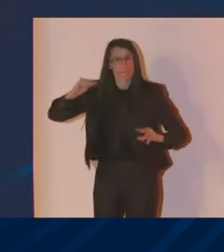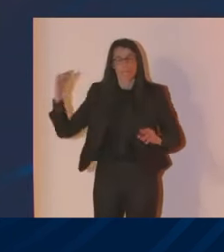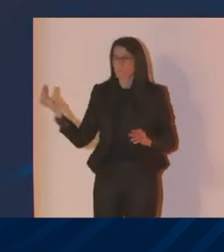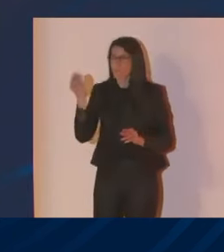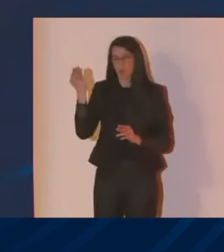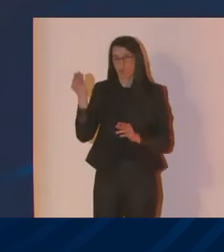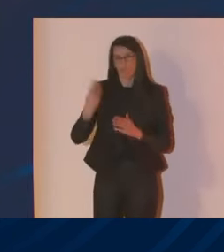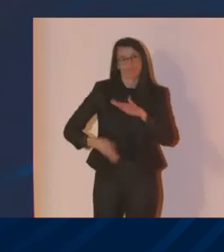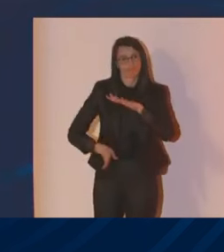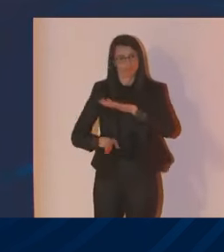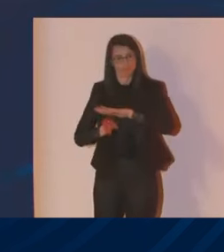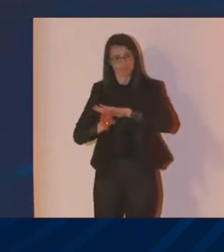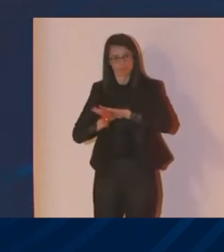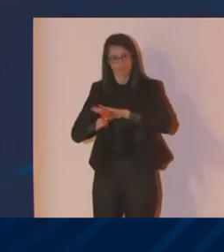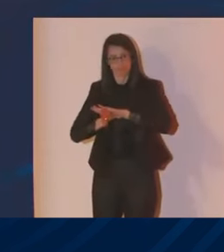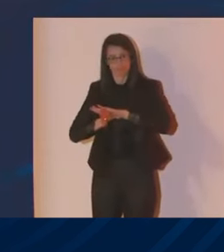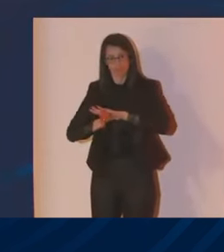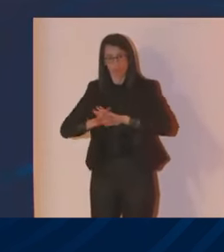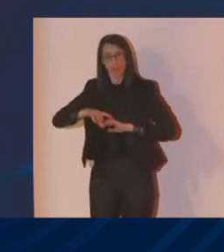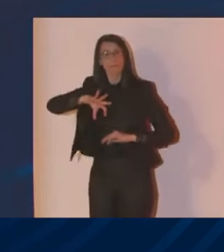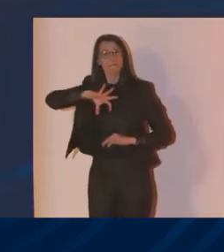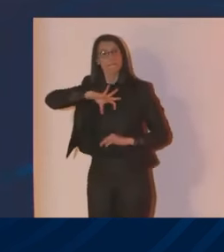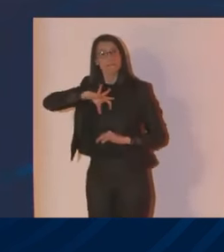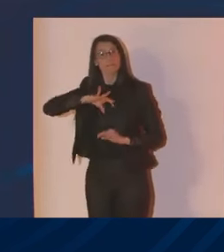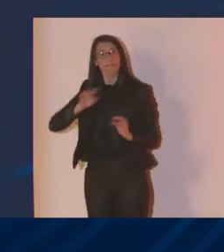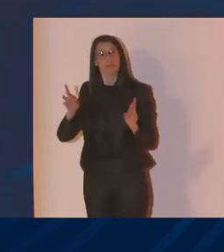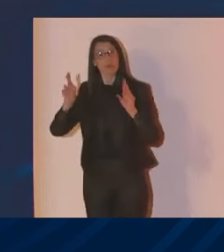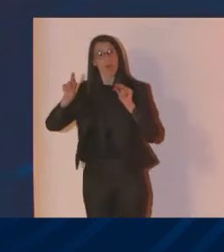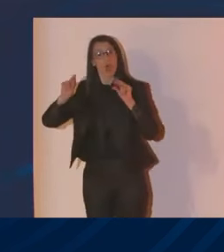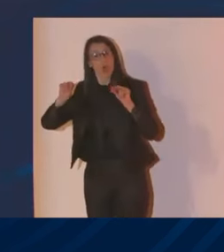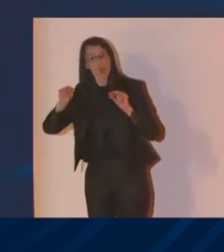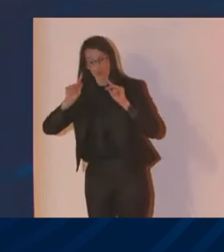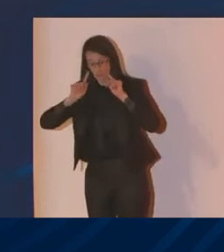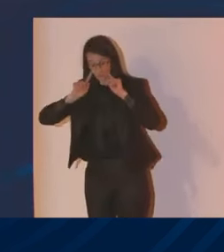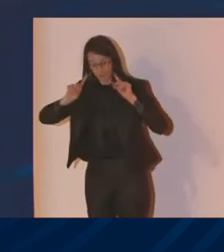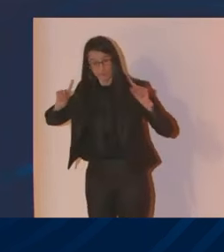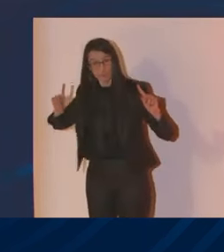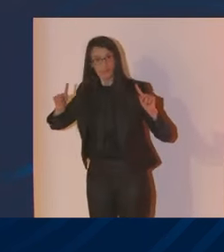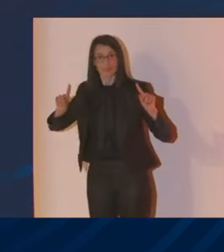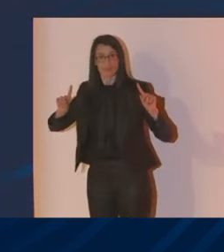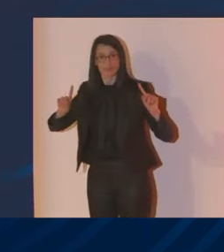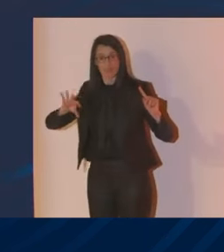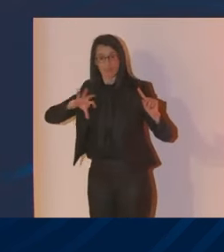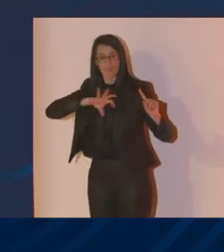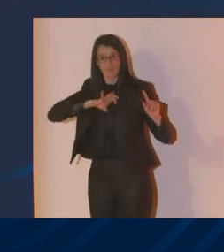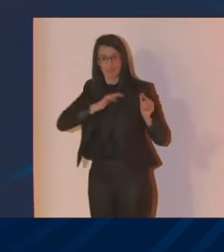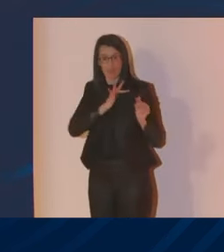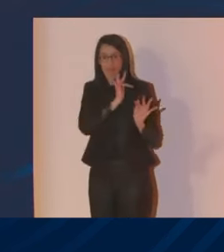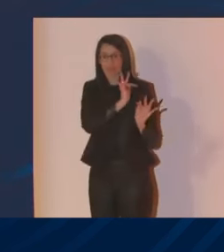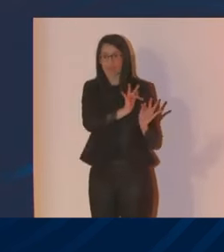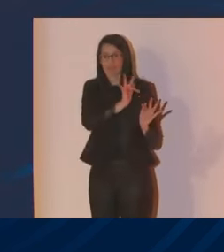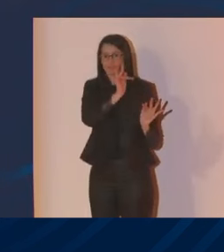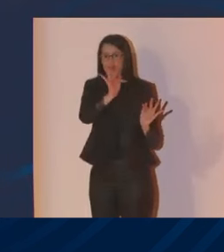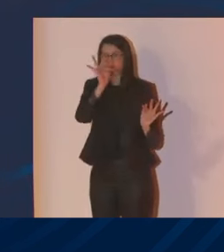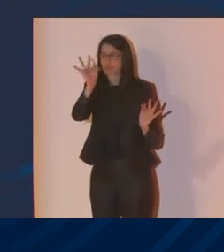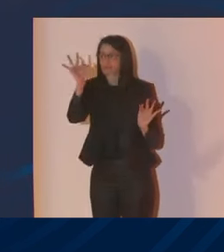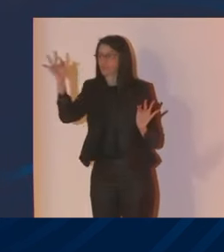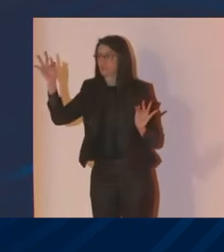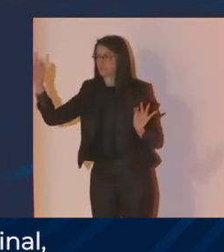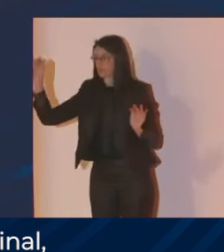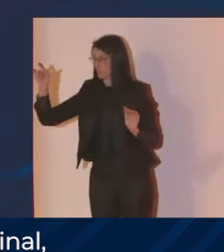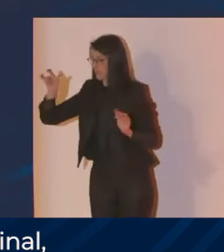prevalezca. Las medallas de oro de este año distinguen a claros representantes de